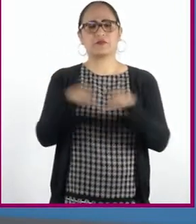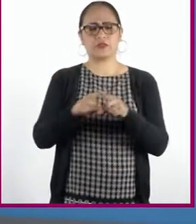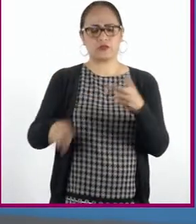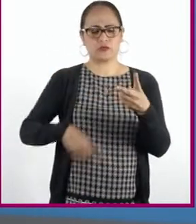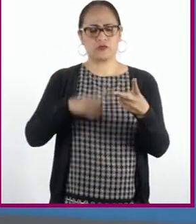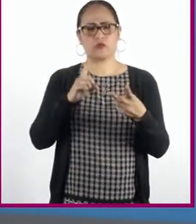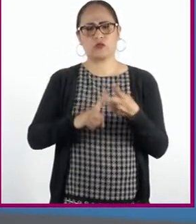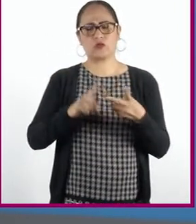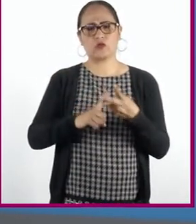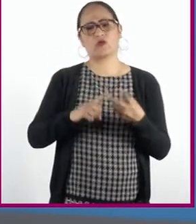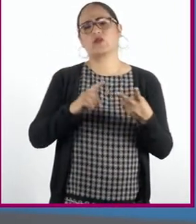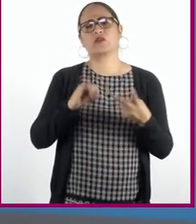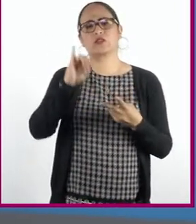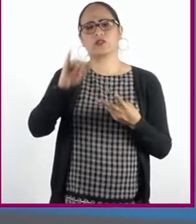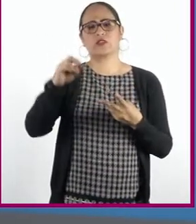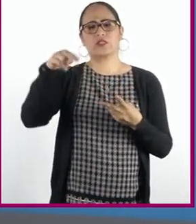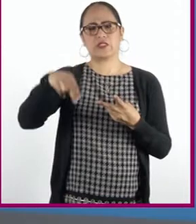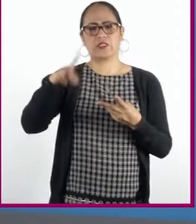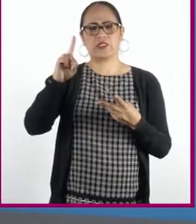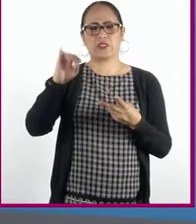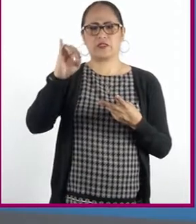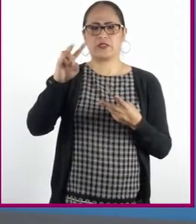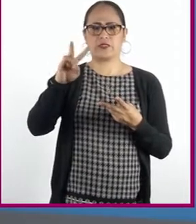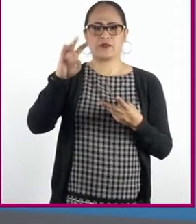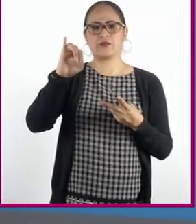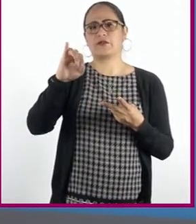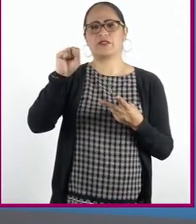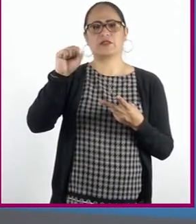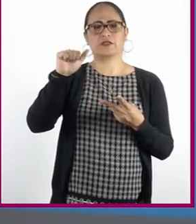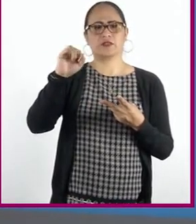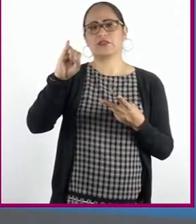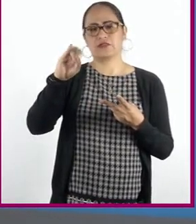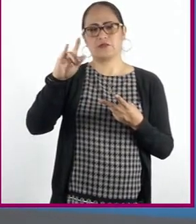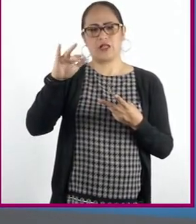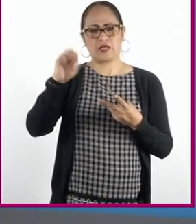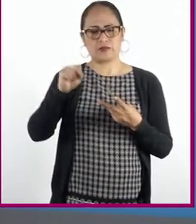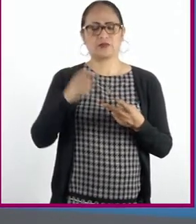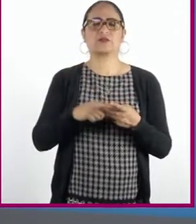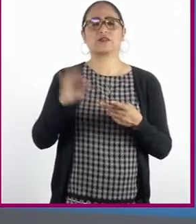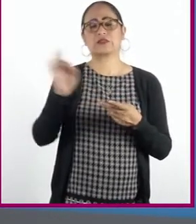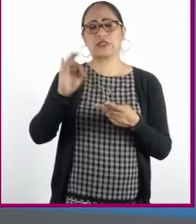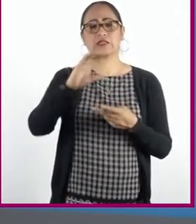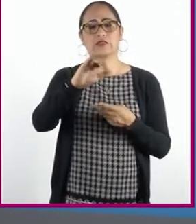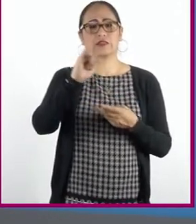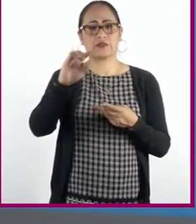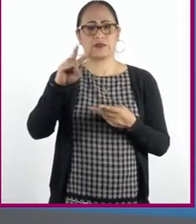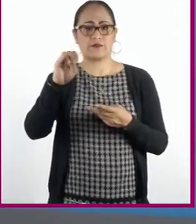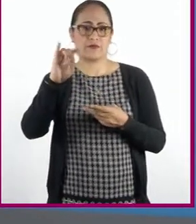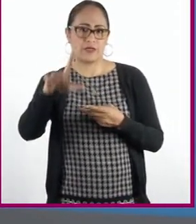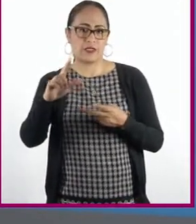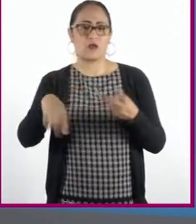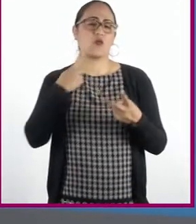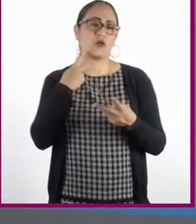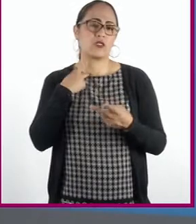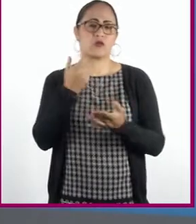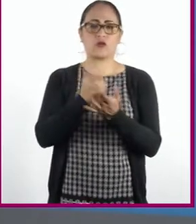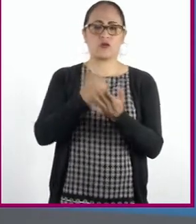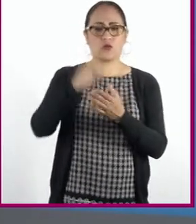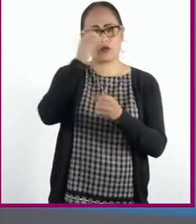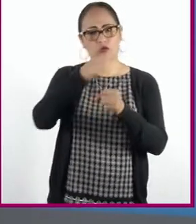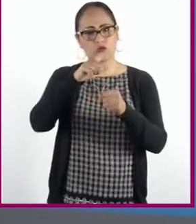indivisibilidad. Los derechos humanos son indivisibles, ya sean civiles, políticos, económicos, sociales o